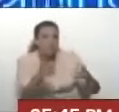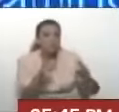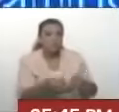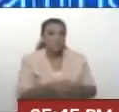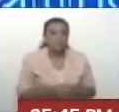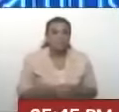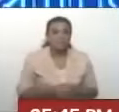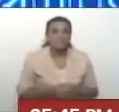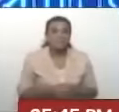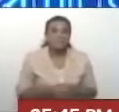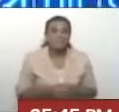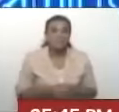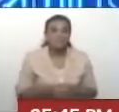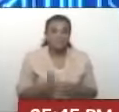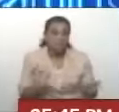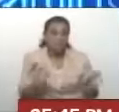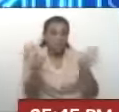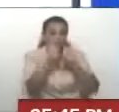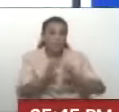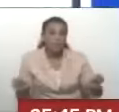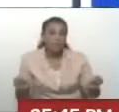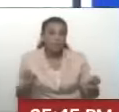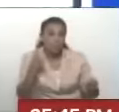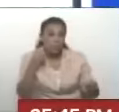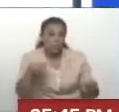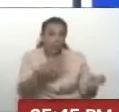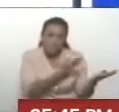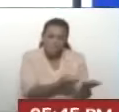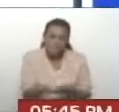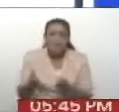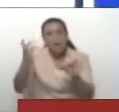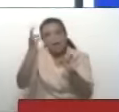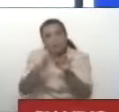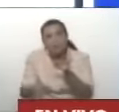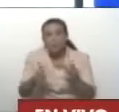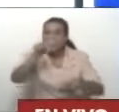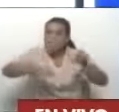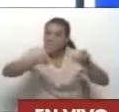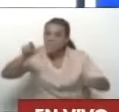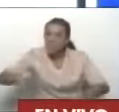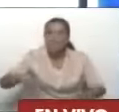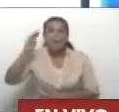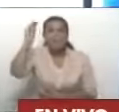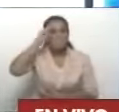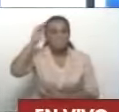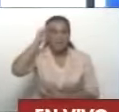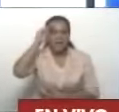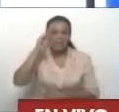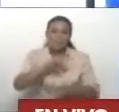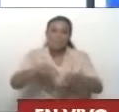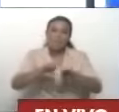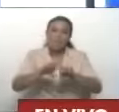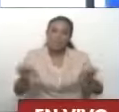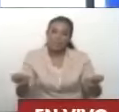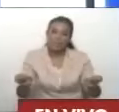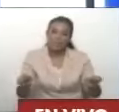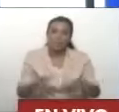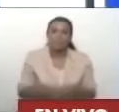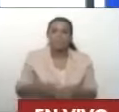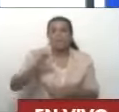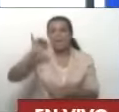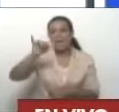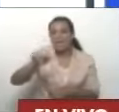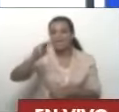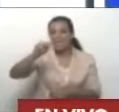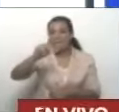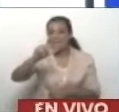mucho del proceso educativo en Venezuela. Tenemos invitado aquí afortunadamente a la maestra mayor, querida por